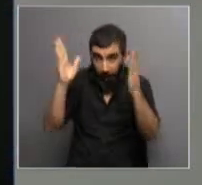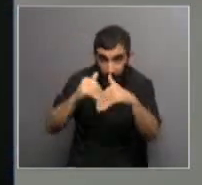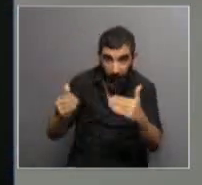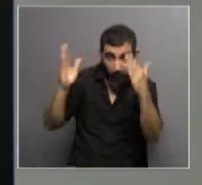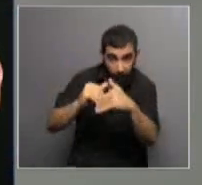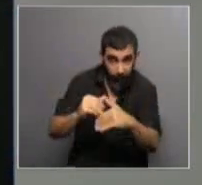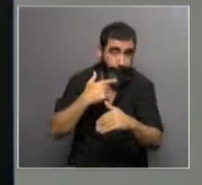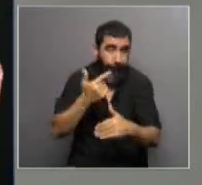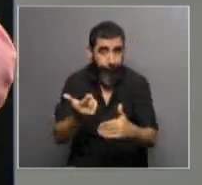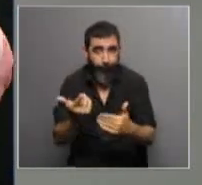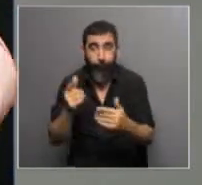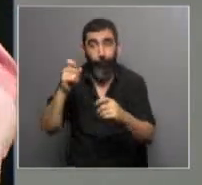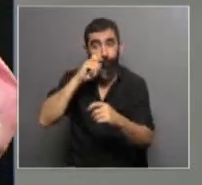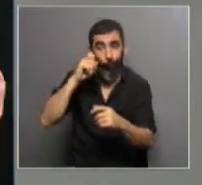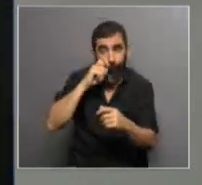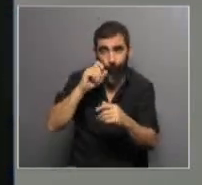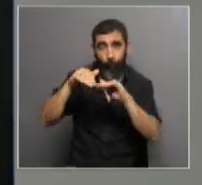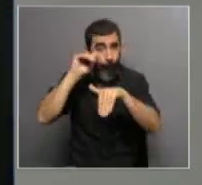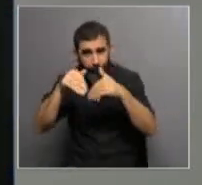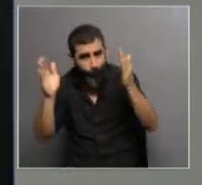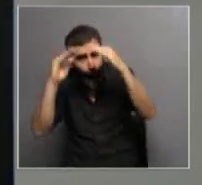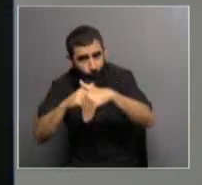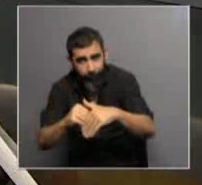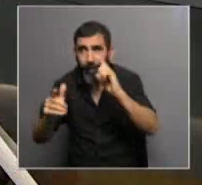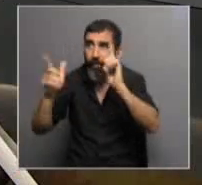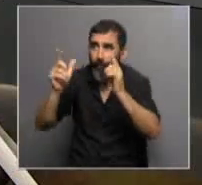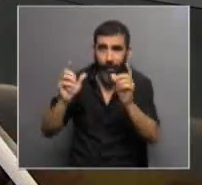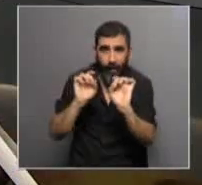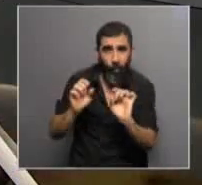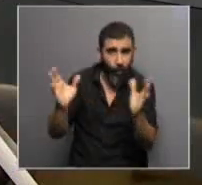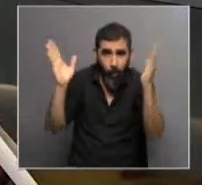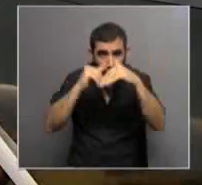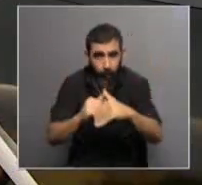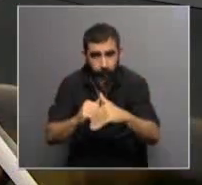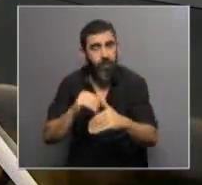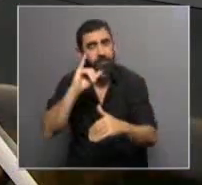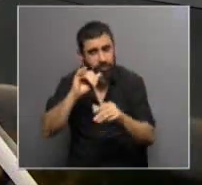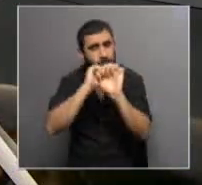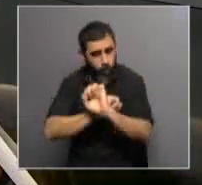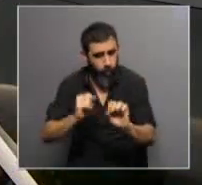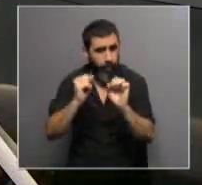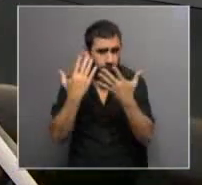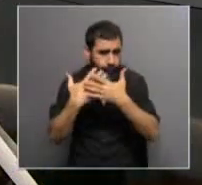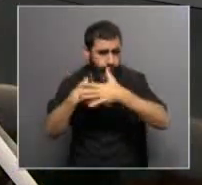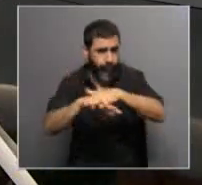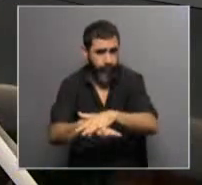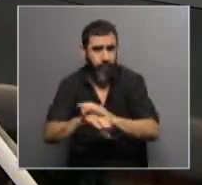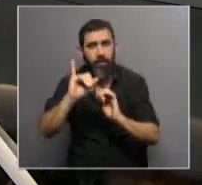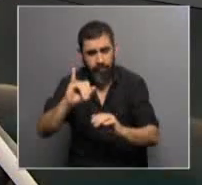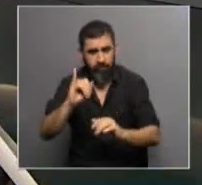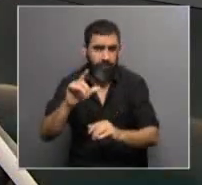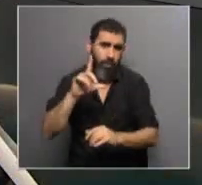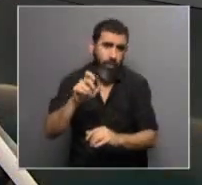generar un turismo de balnearios un disfrute la naturaleza hay modelos que compatibilizan todo por supuesto por supuesto